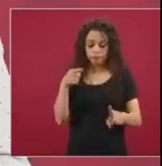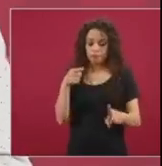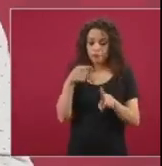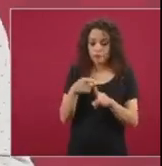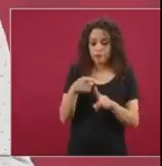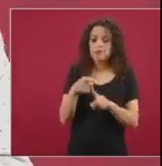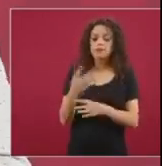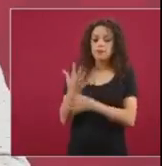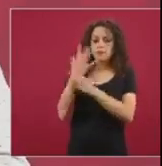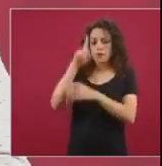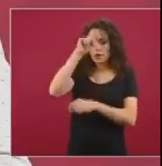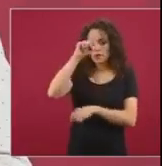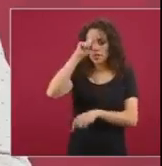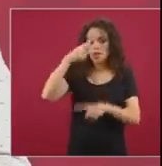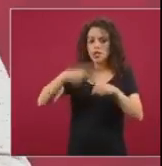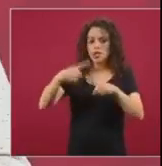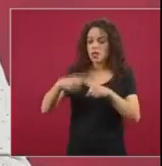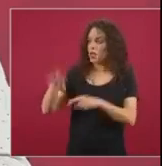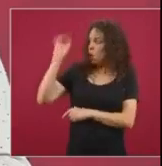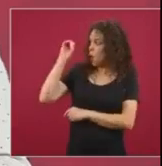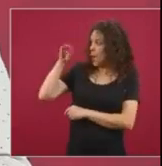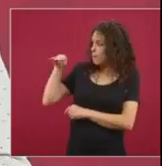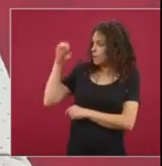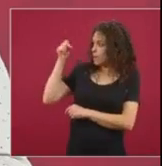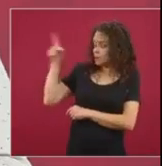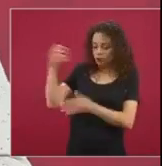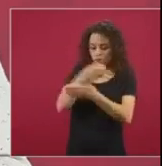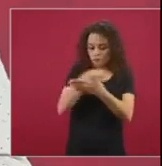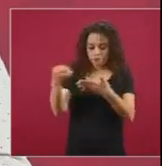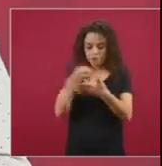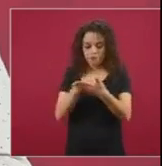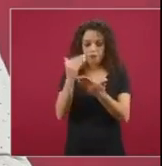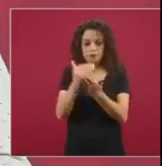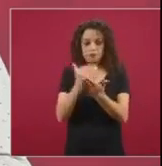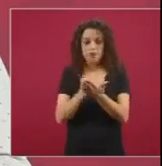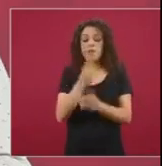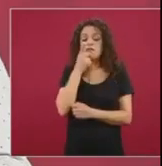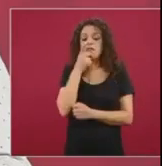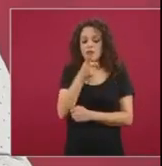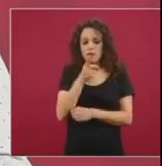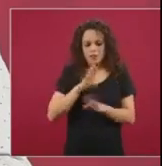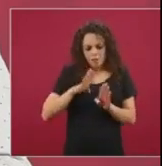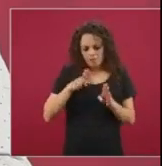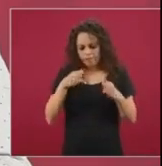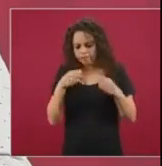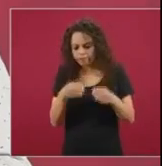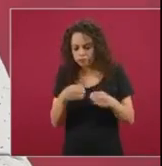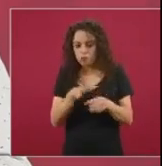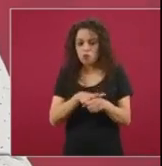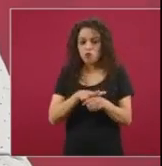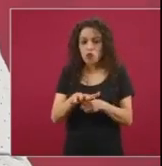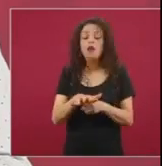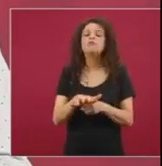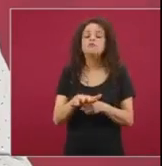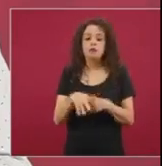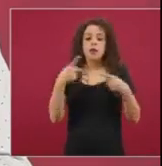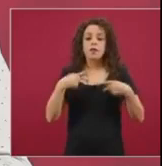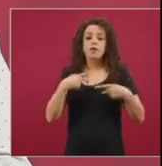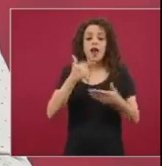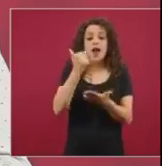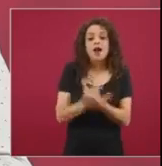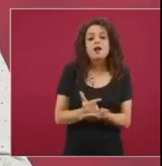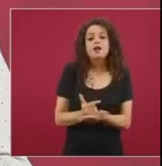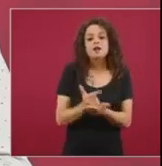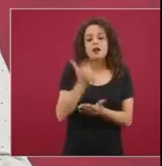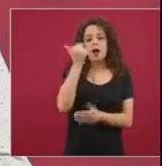recomienda la Organización Mundial de la Salud en sus lineamientos, de enfocarse en casos graves, de